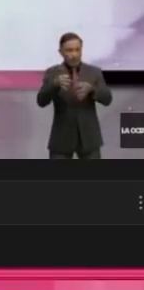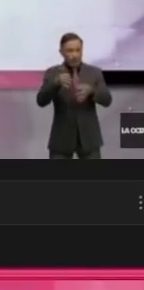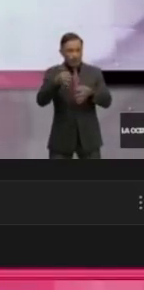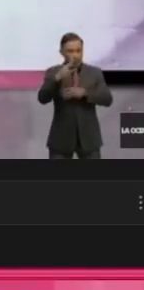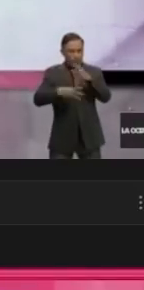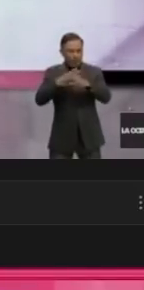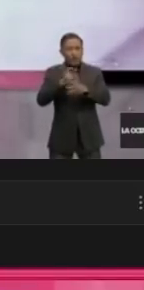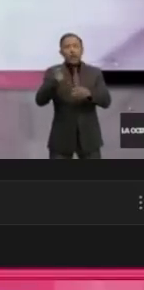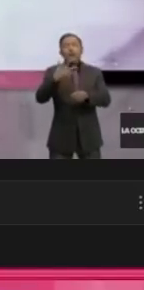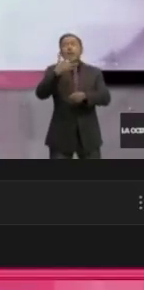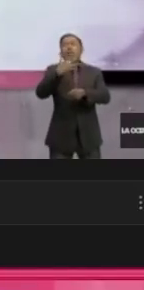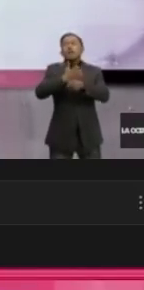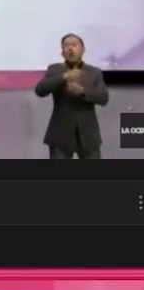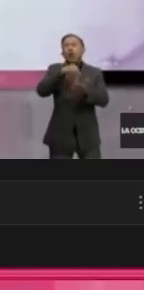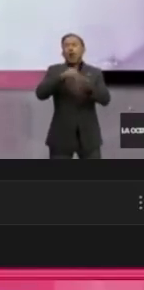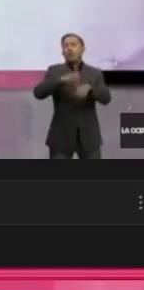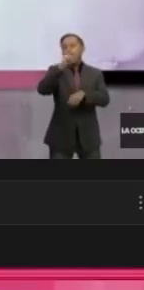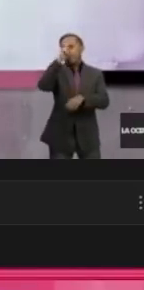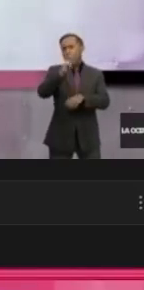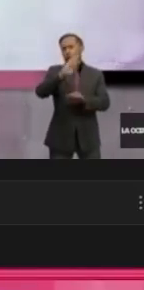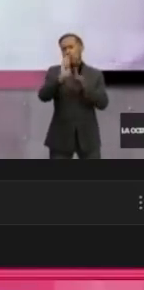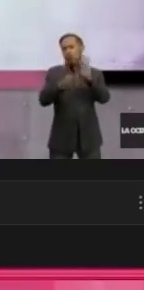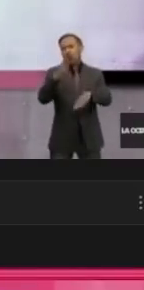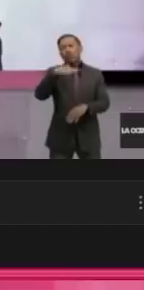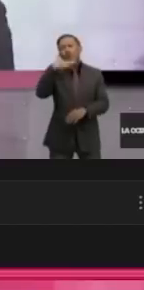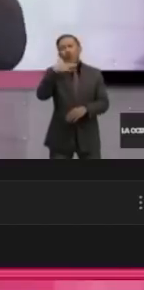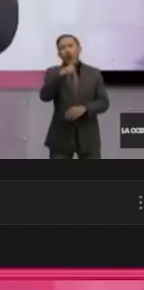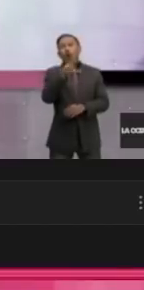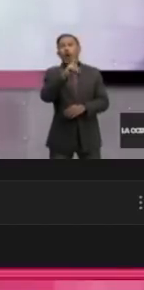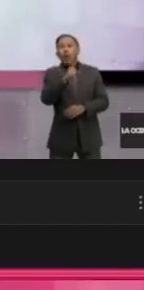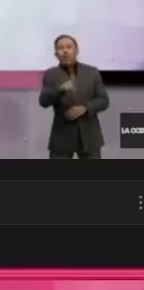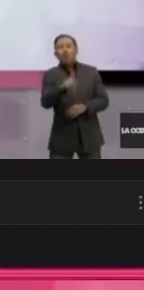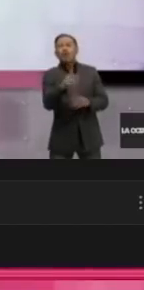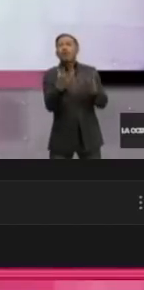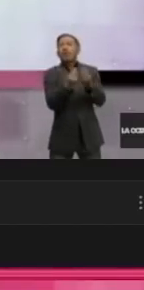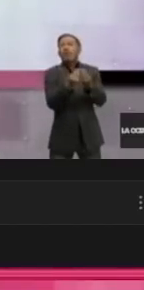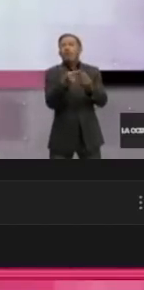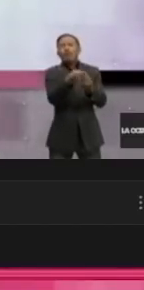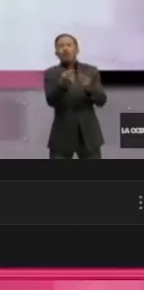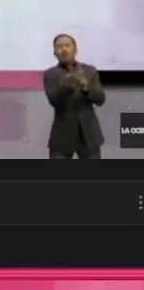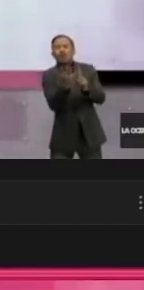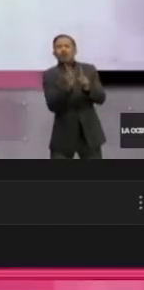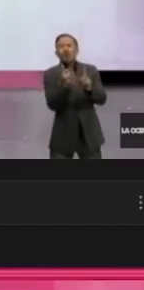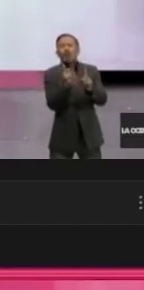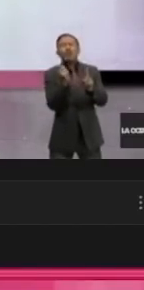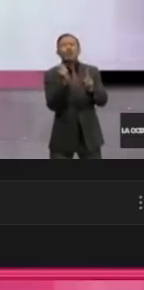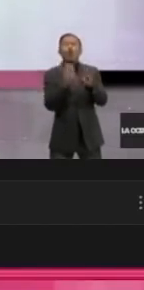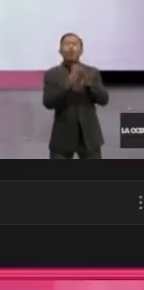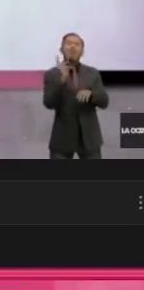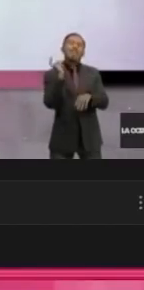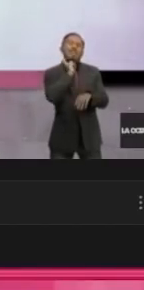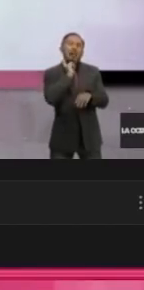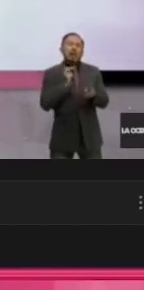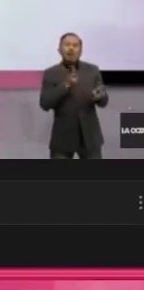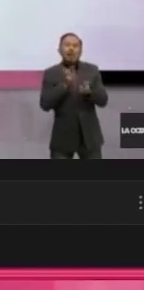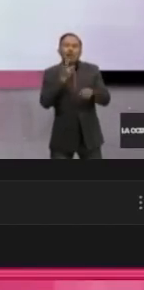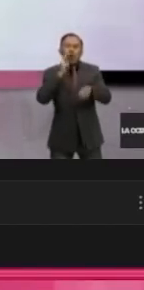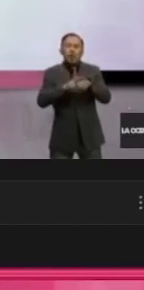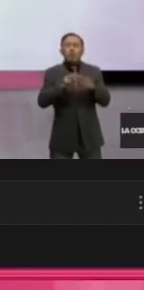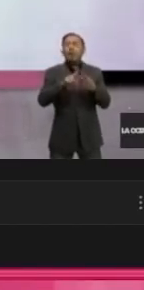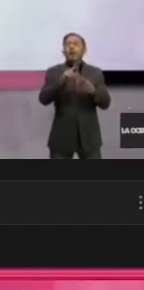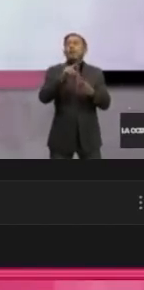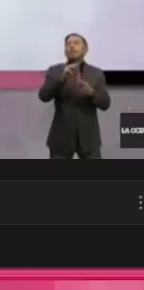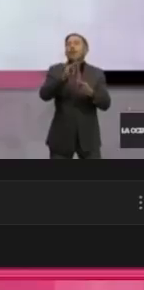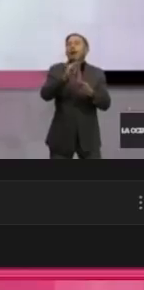quinto país más corrupto del mundo. López y Pío López Obrador, sus cuñadas, son una bola de bandidos. Manuel Bartlett, por favor. Alejandro Gertz Manero, por